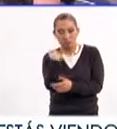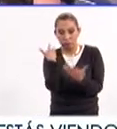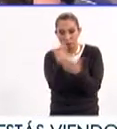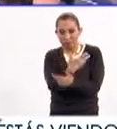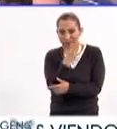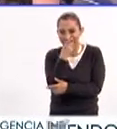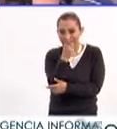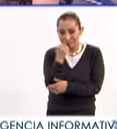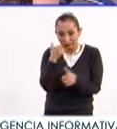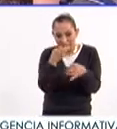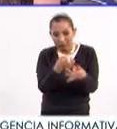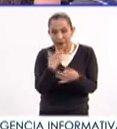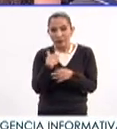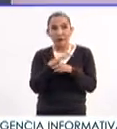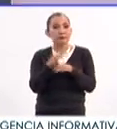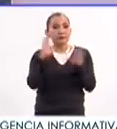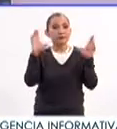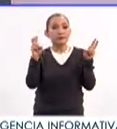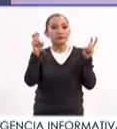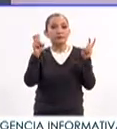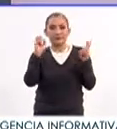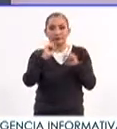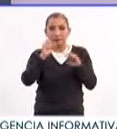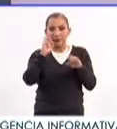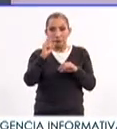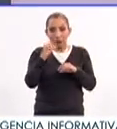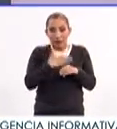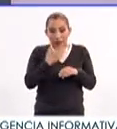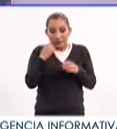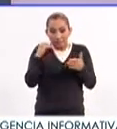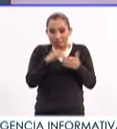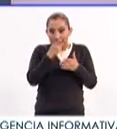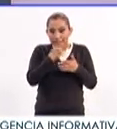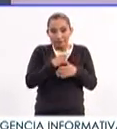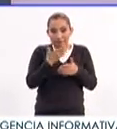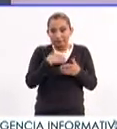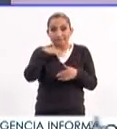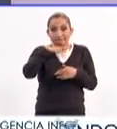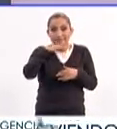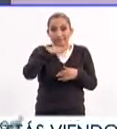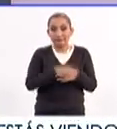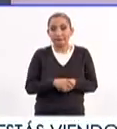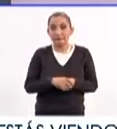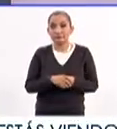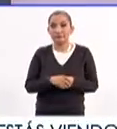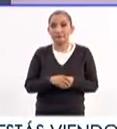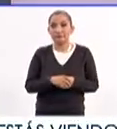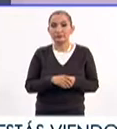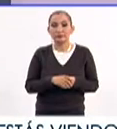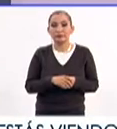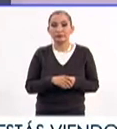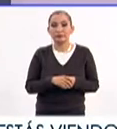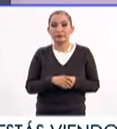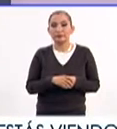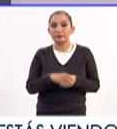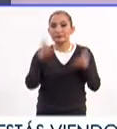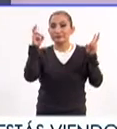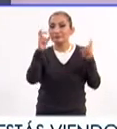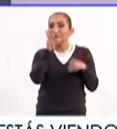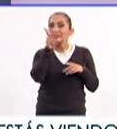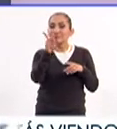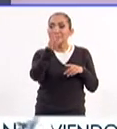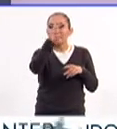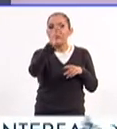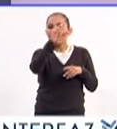que me llama mucho la atención y es como obvio, pero qué bueno que me lo dicen porque no lo habría visto, ¿no? Que el término de raza